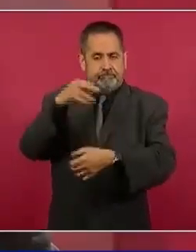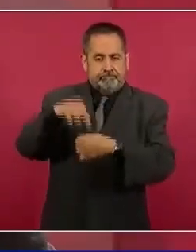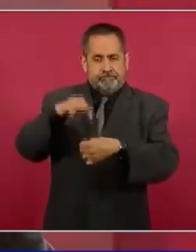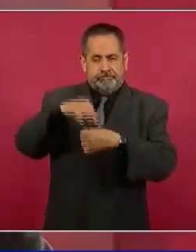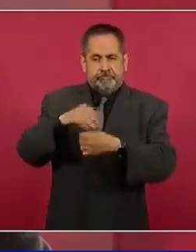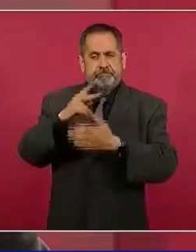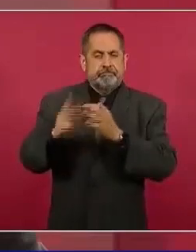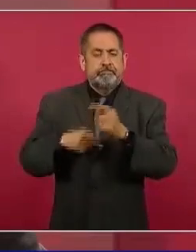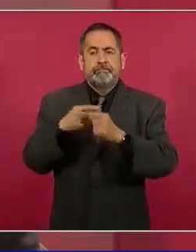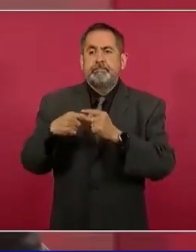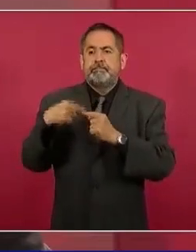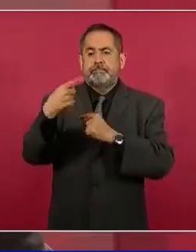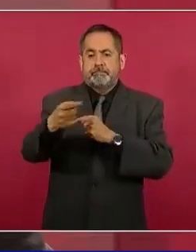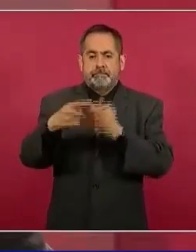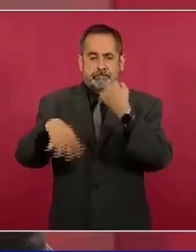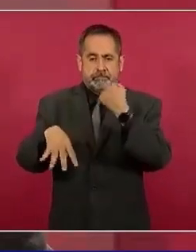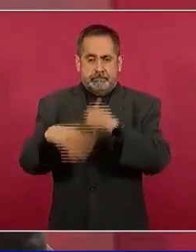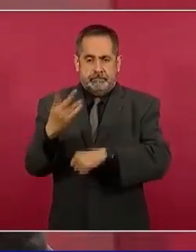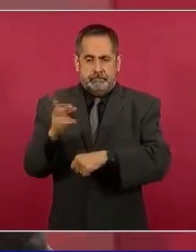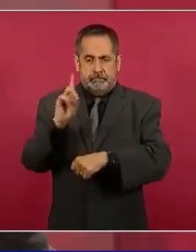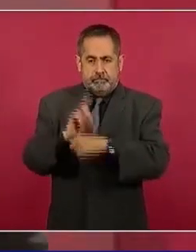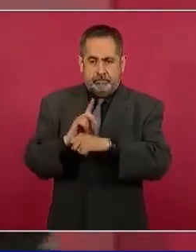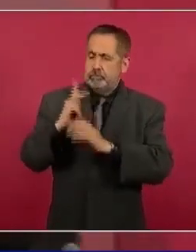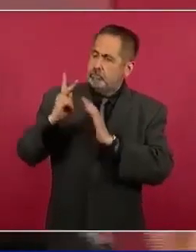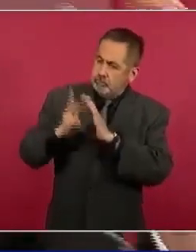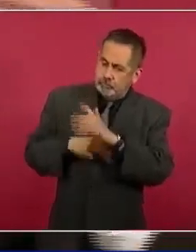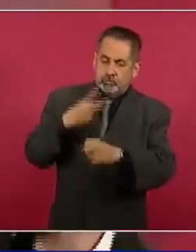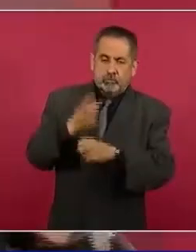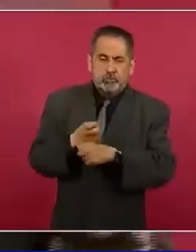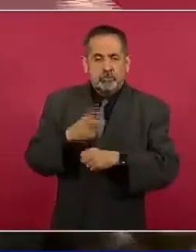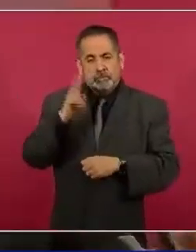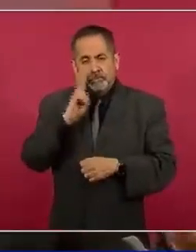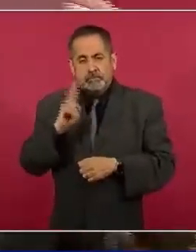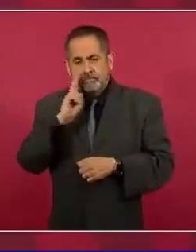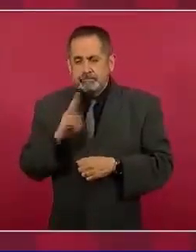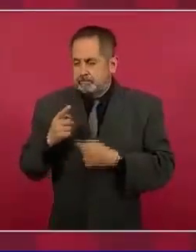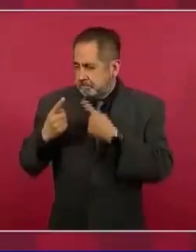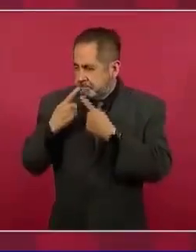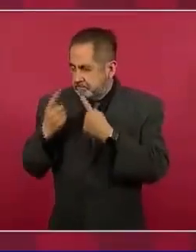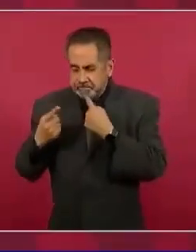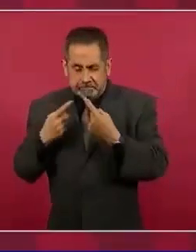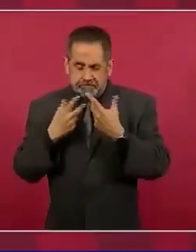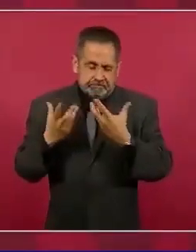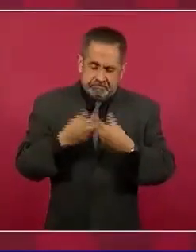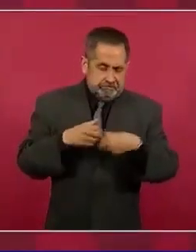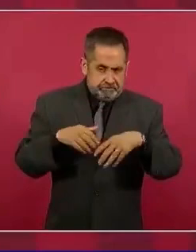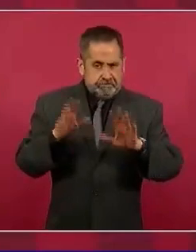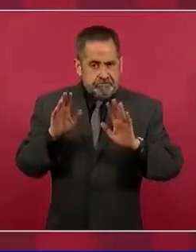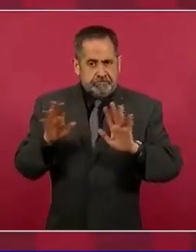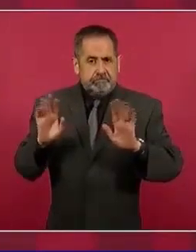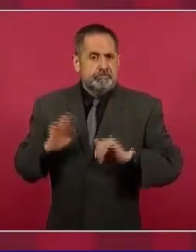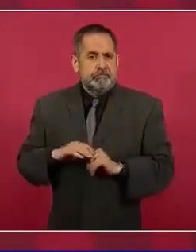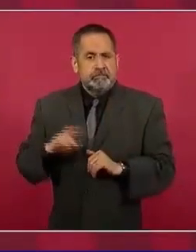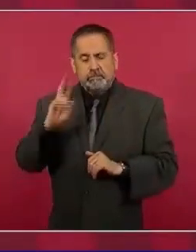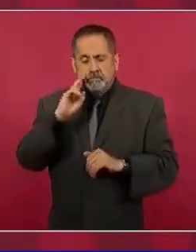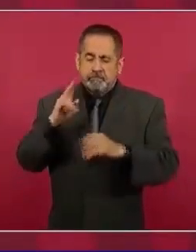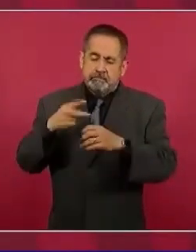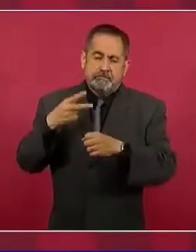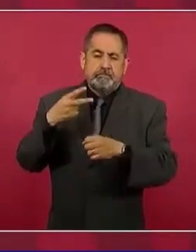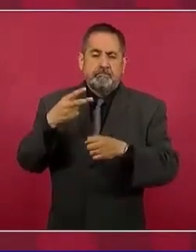en 14 días y ahí se van a unir y es, ya nada más quedan